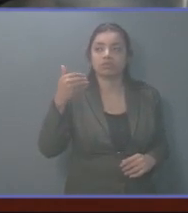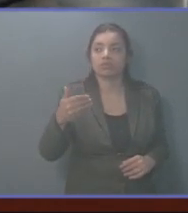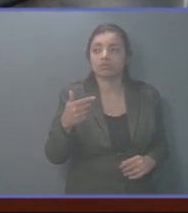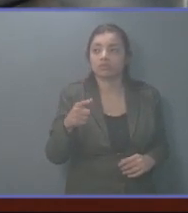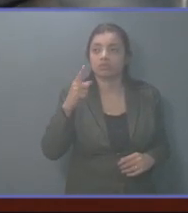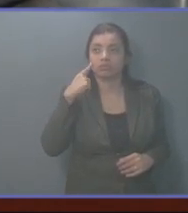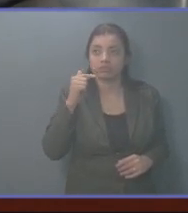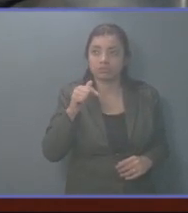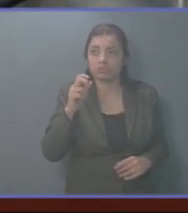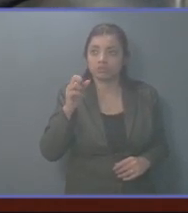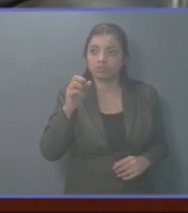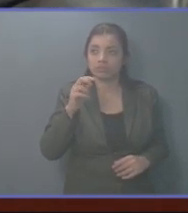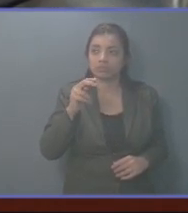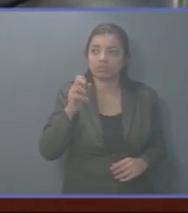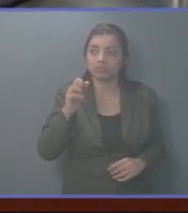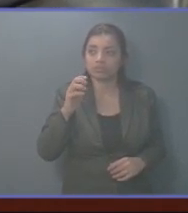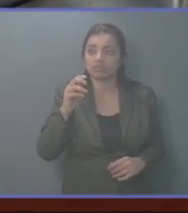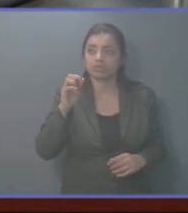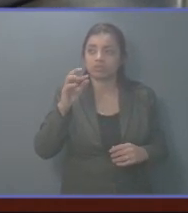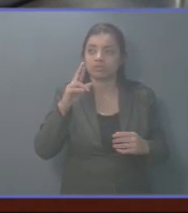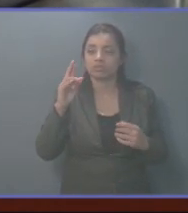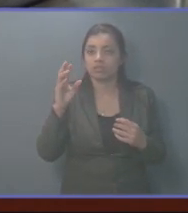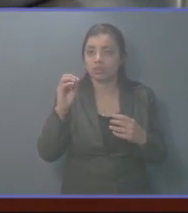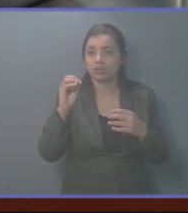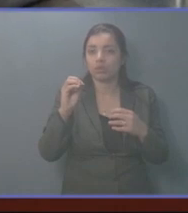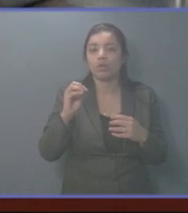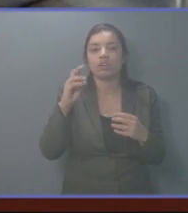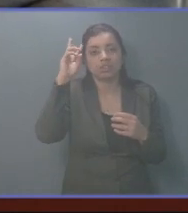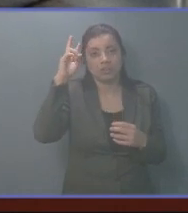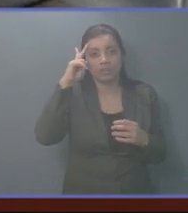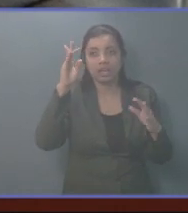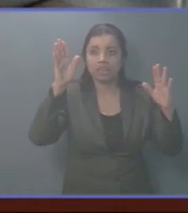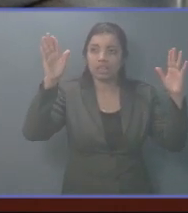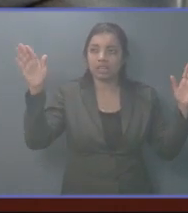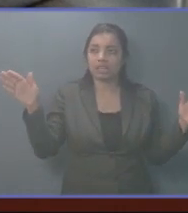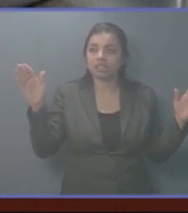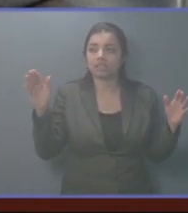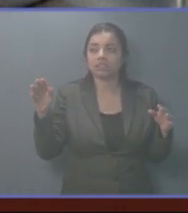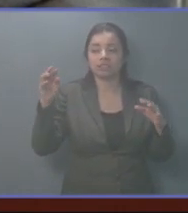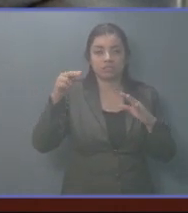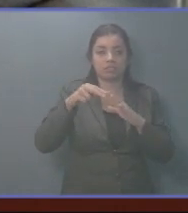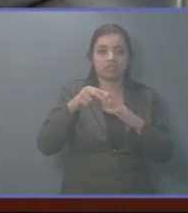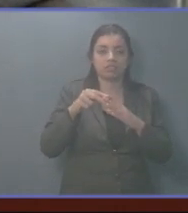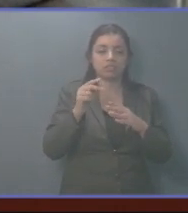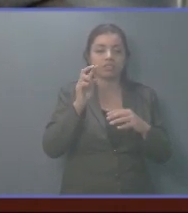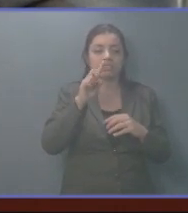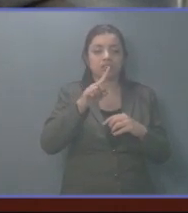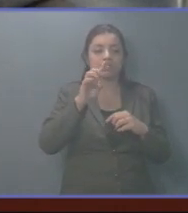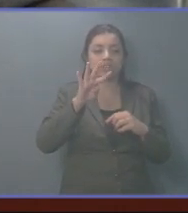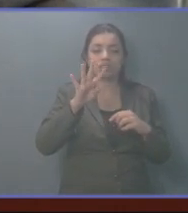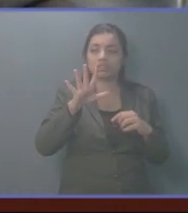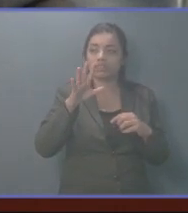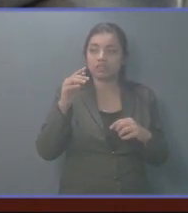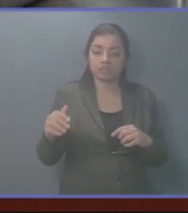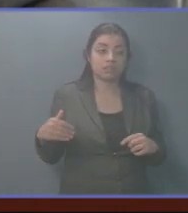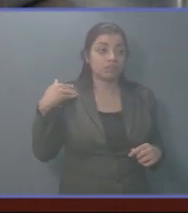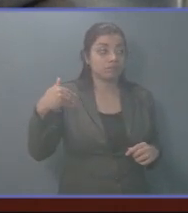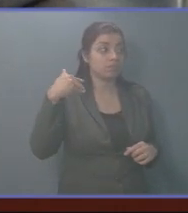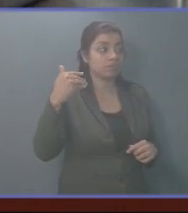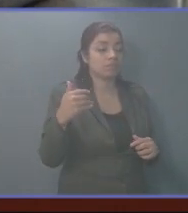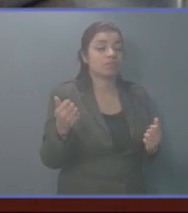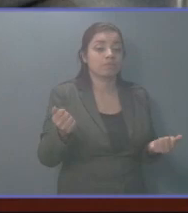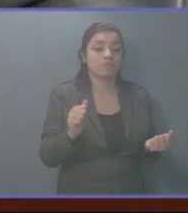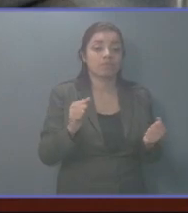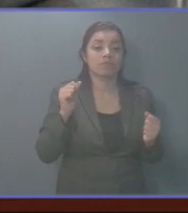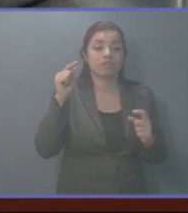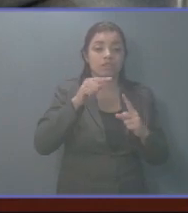Santísimo Entierro de Cristo, una entidad sin fines de lucro que este 15 de febrero celebra 145 años de fundación, remontándose su